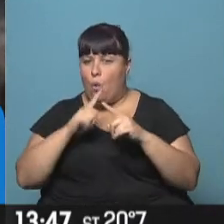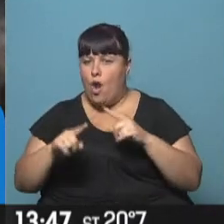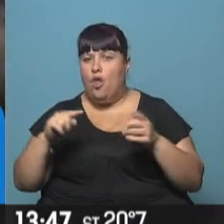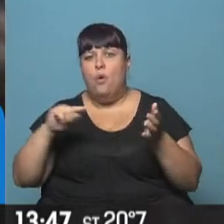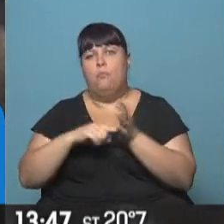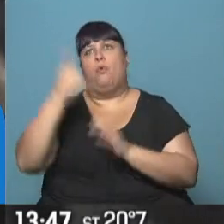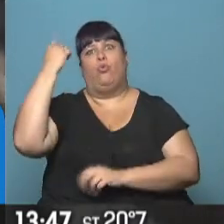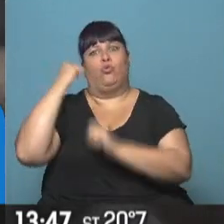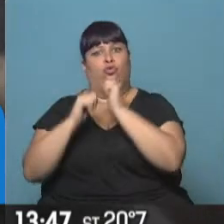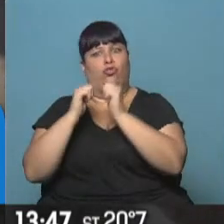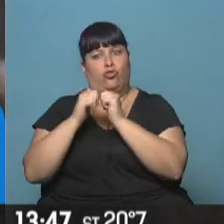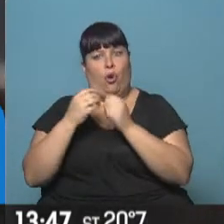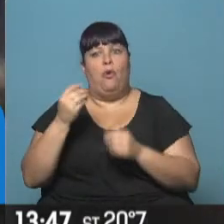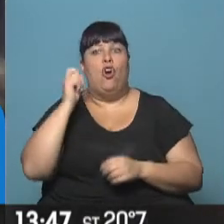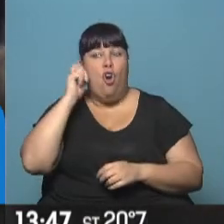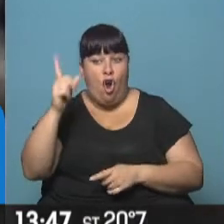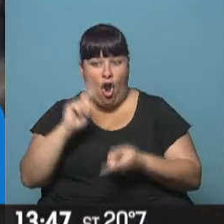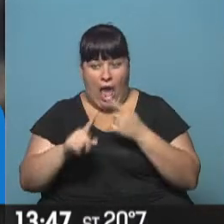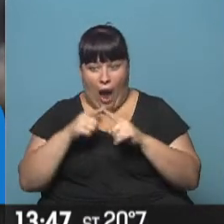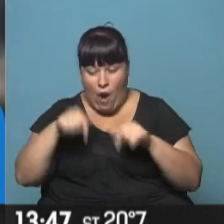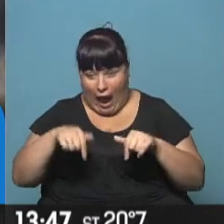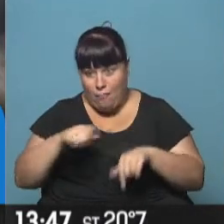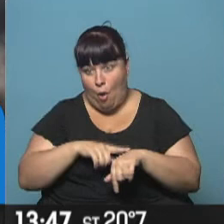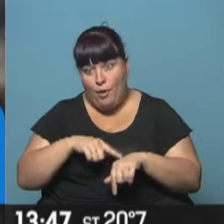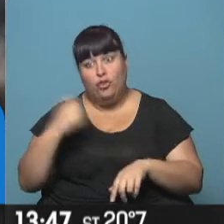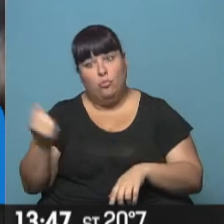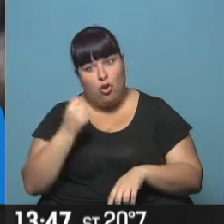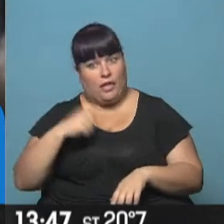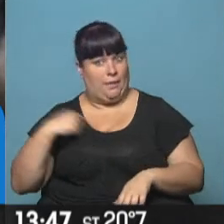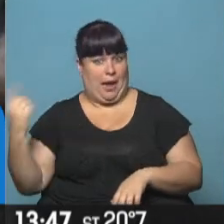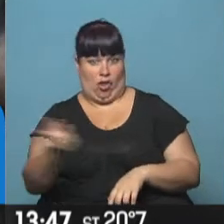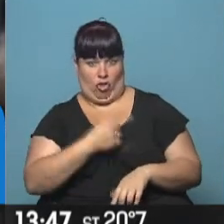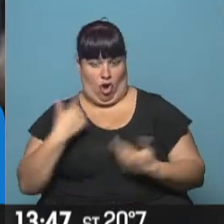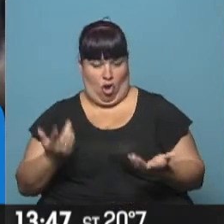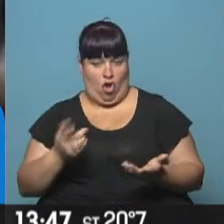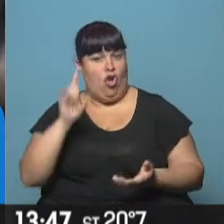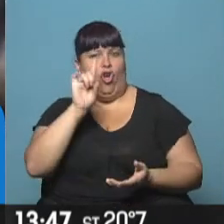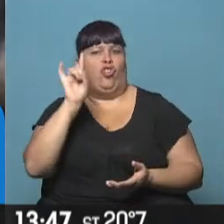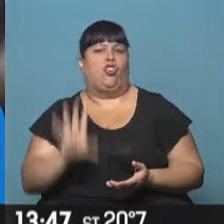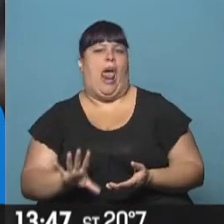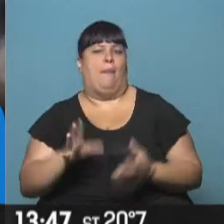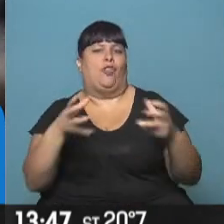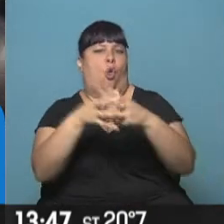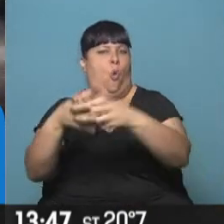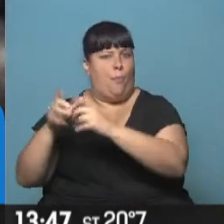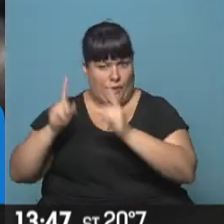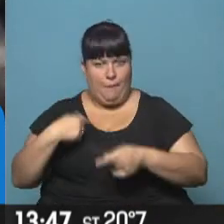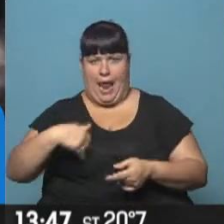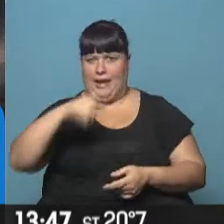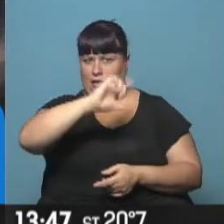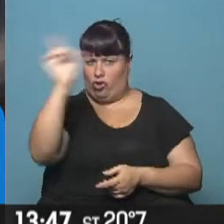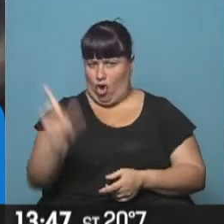que es histórico, porque llegar a un acuerdo en este momento es muy importante para todos, no solamente para los sectores, sino para todo el